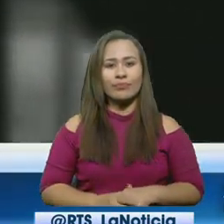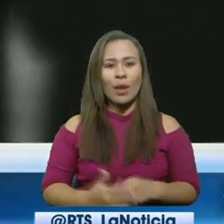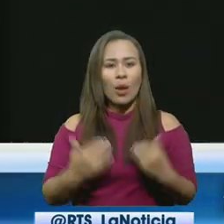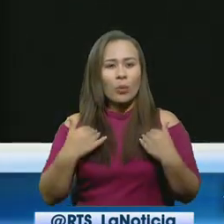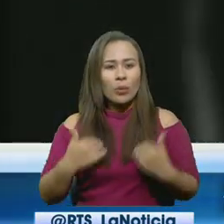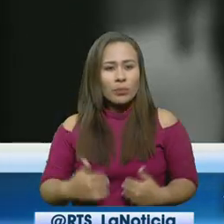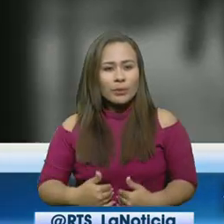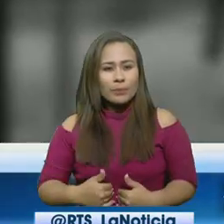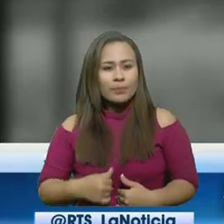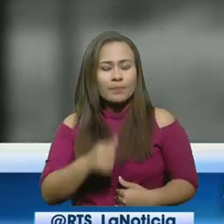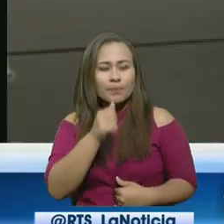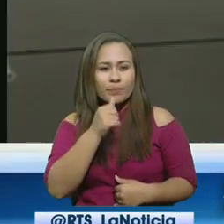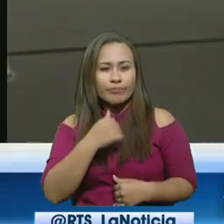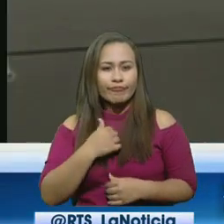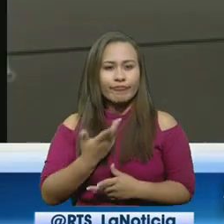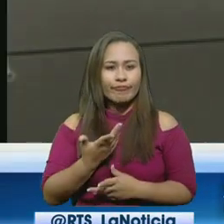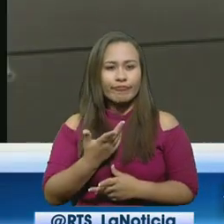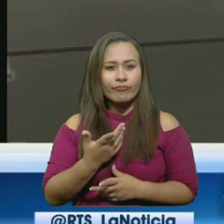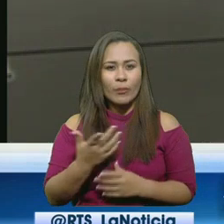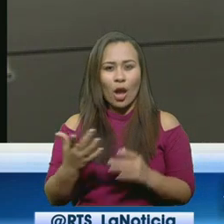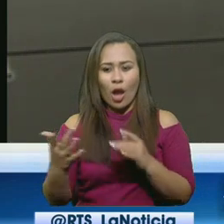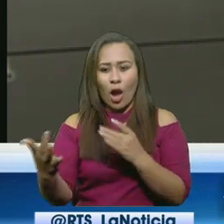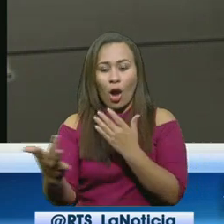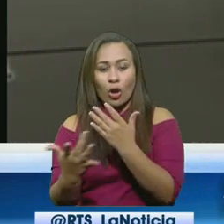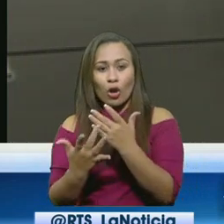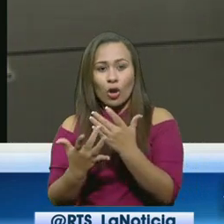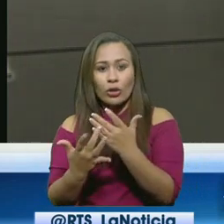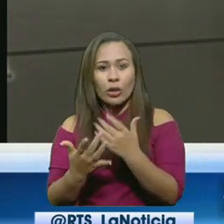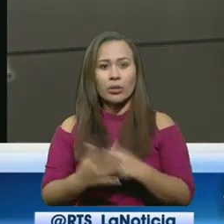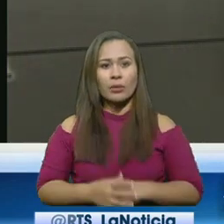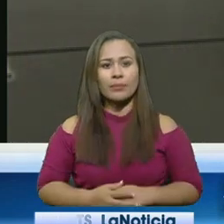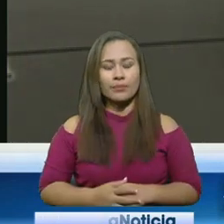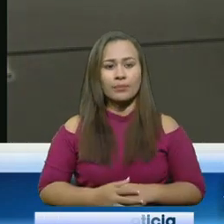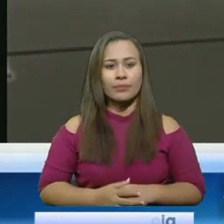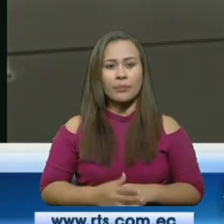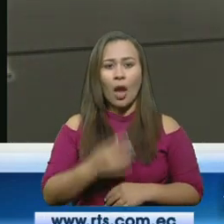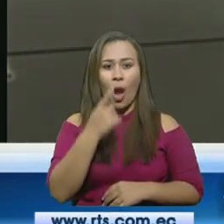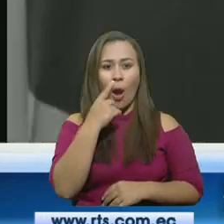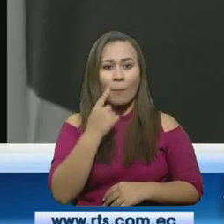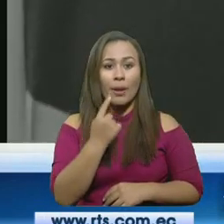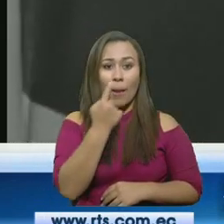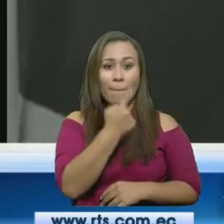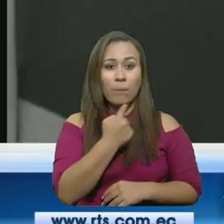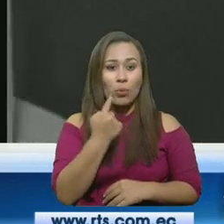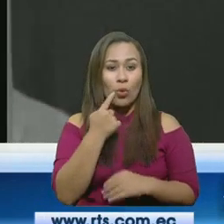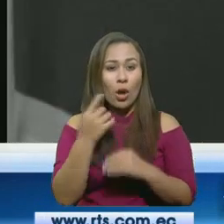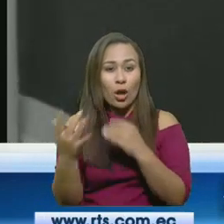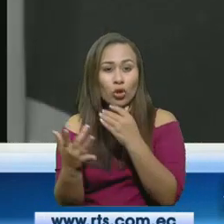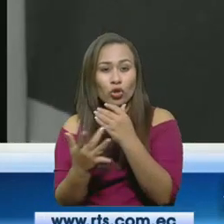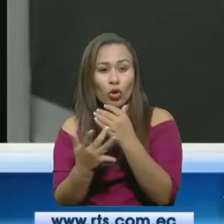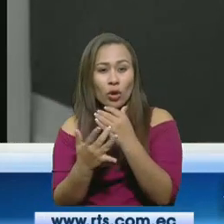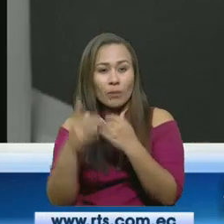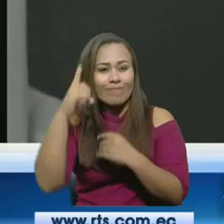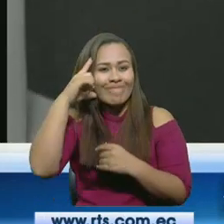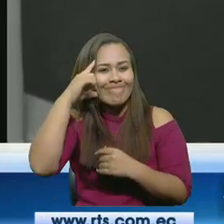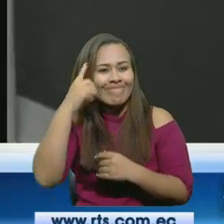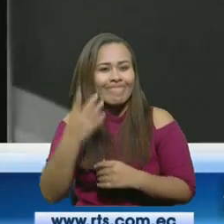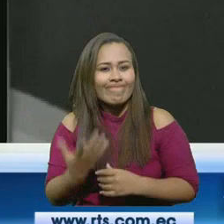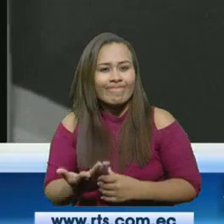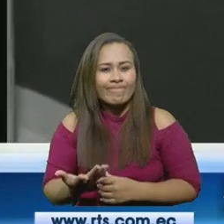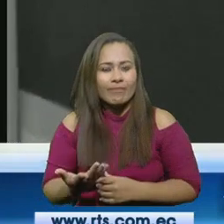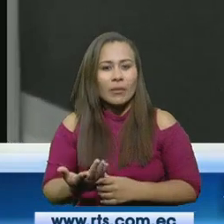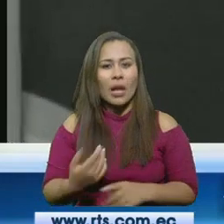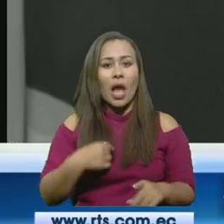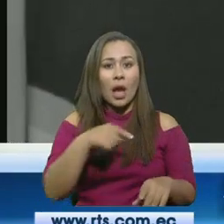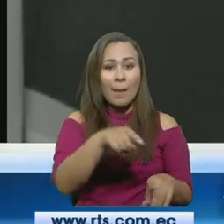íntimas, como el contacto bucal con sus partes íntimas. Cogían los niños que eran malcriados, pues esa es mi hija, a los que eran malcriados